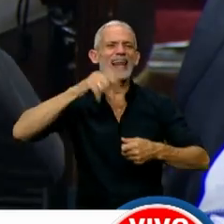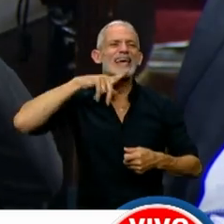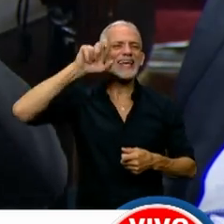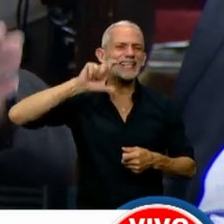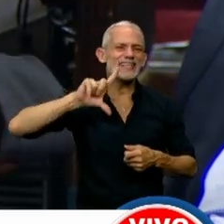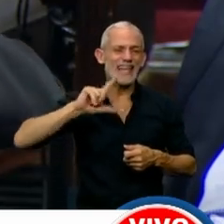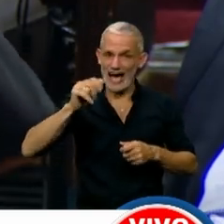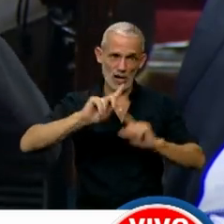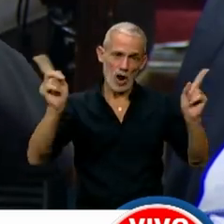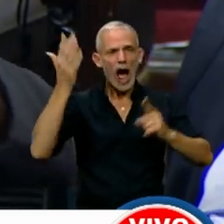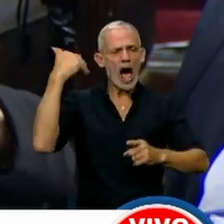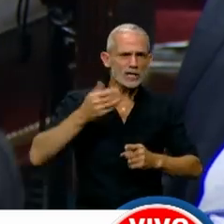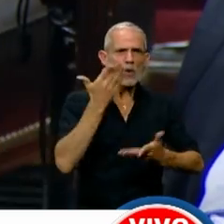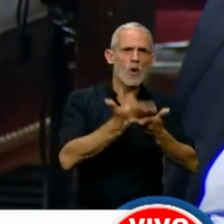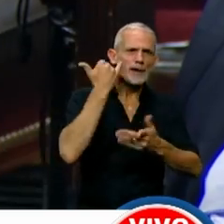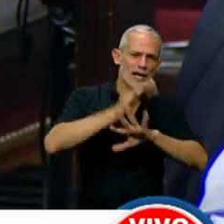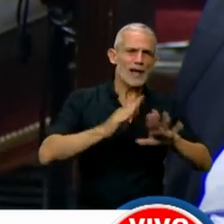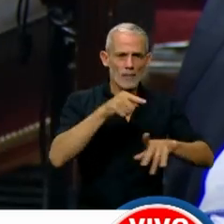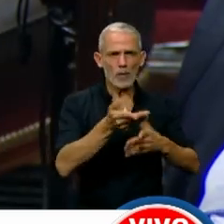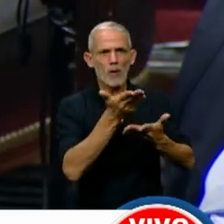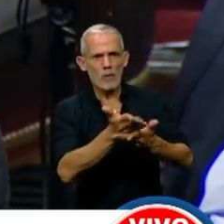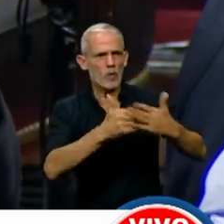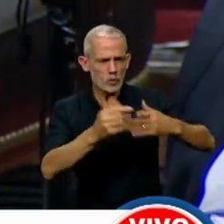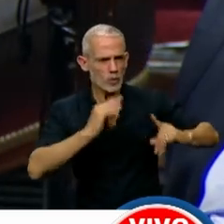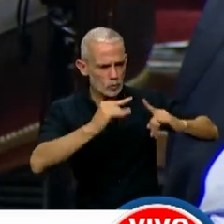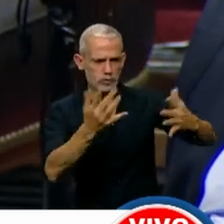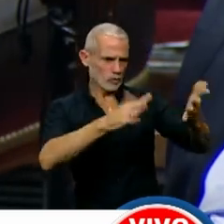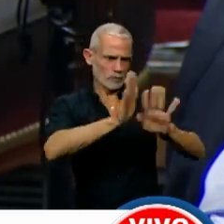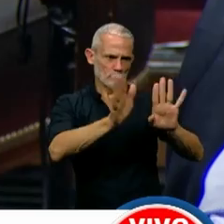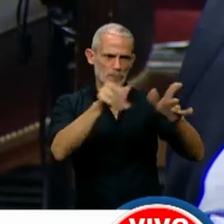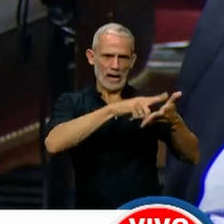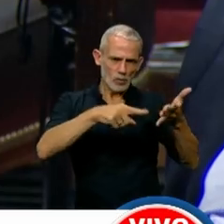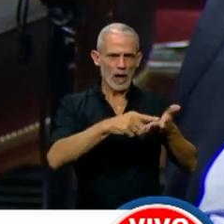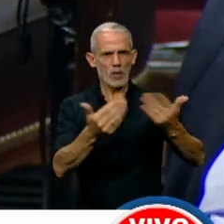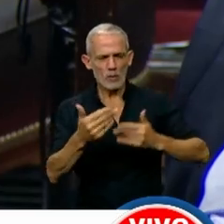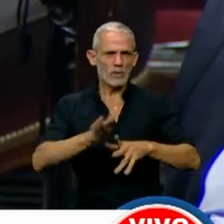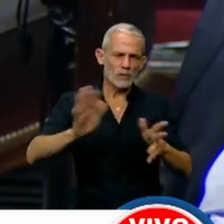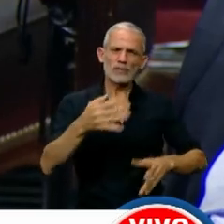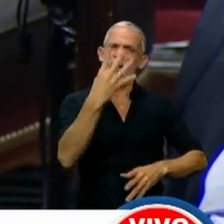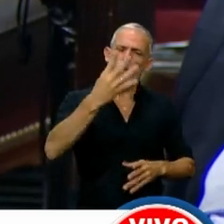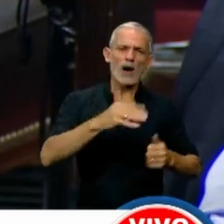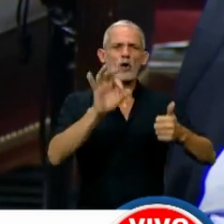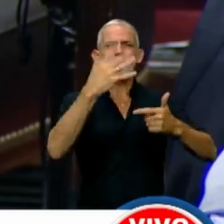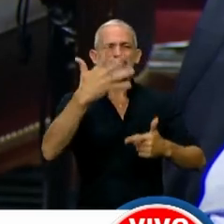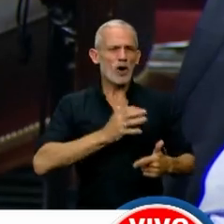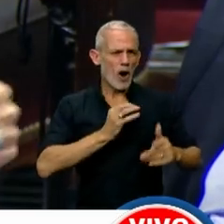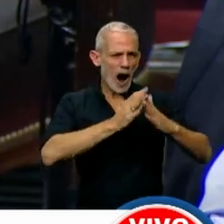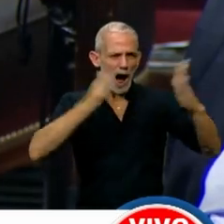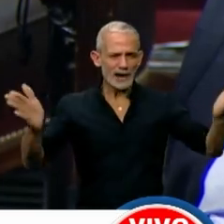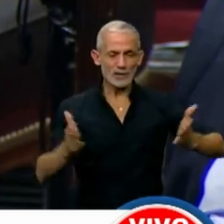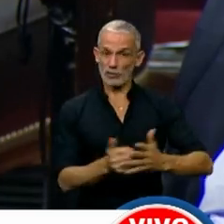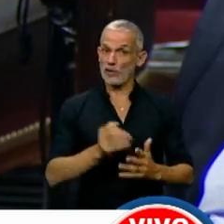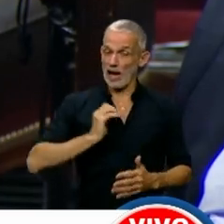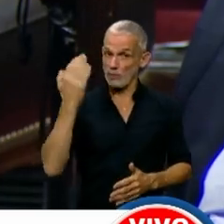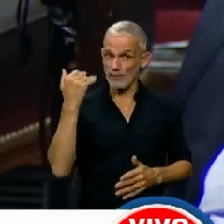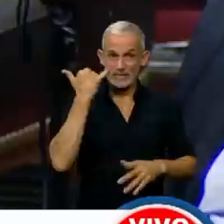que se licitó se volvió a licitar y que ahora también se va a ser en 4 y 5 años y el año